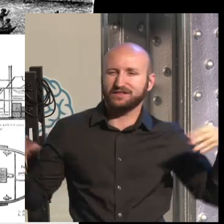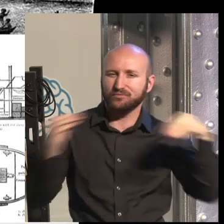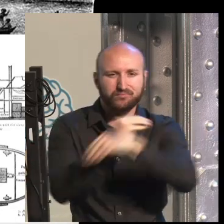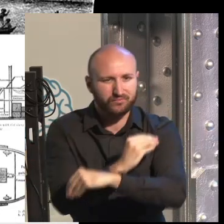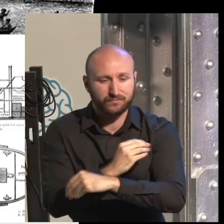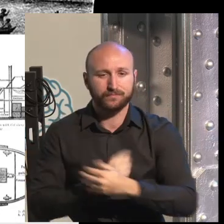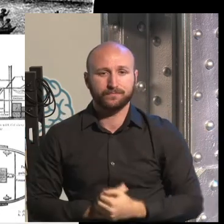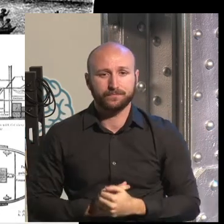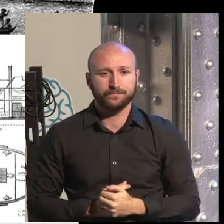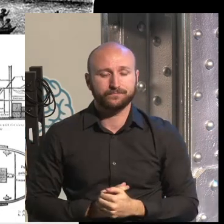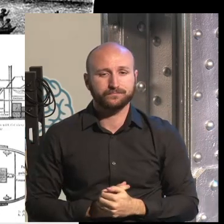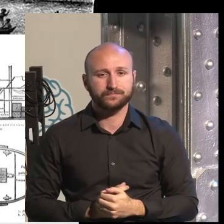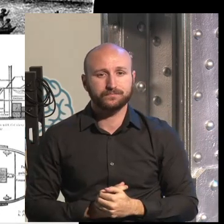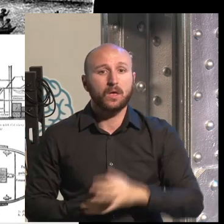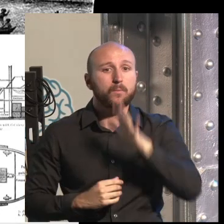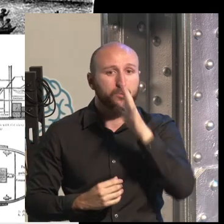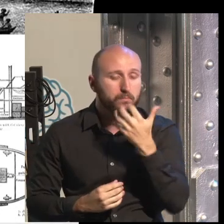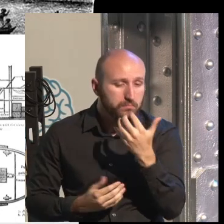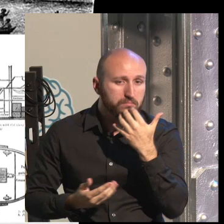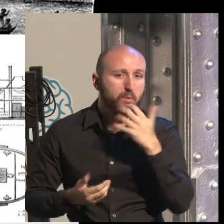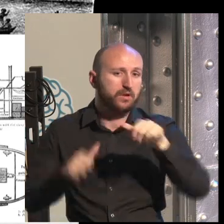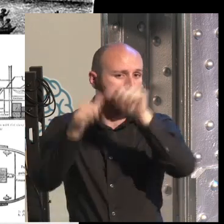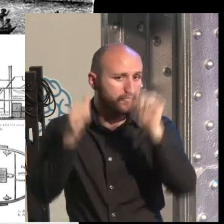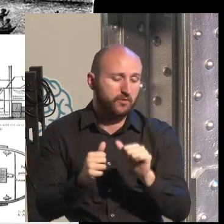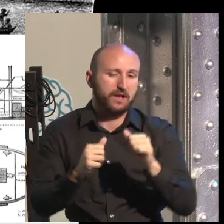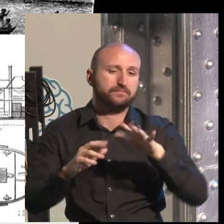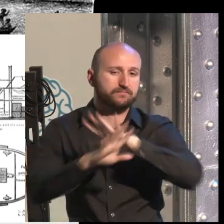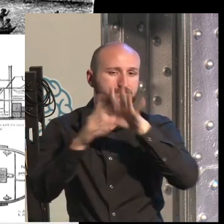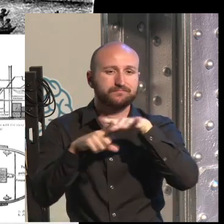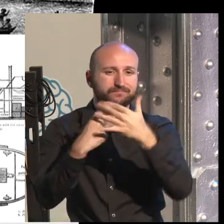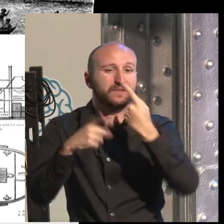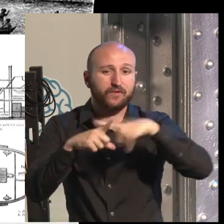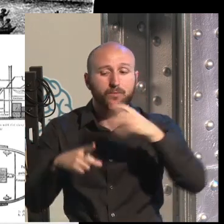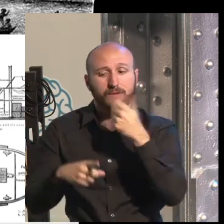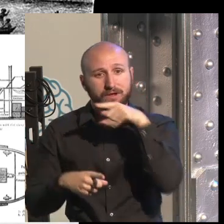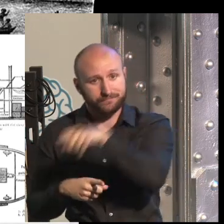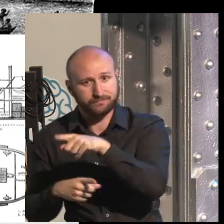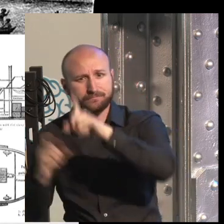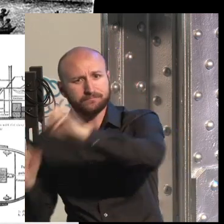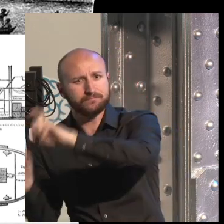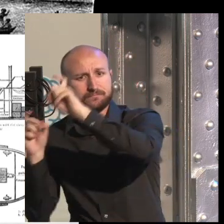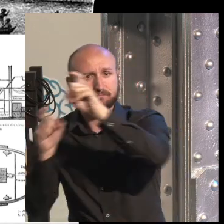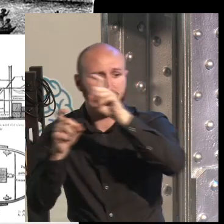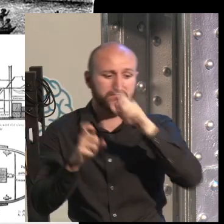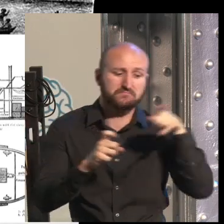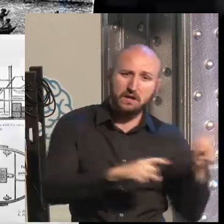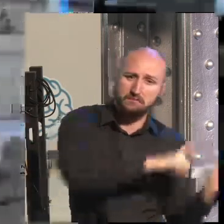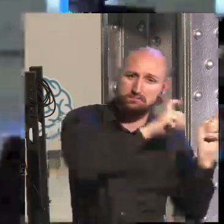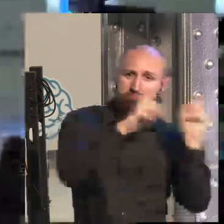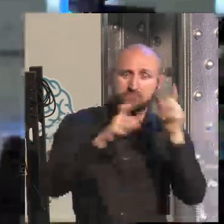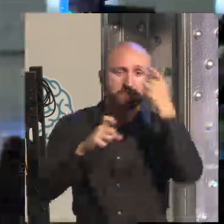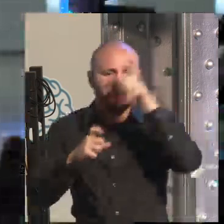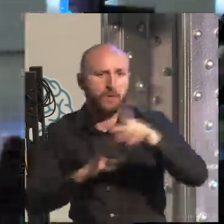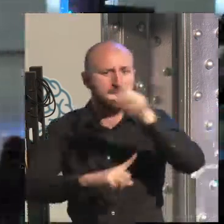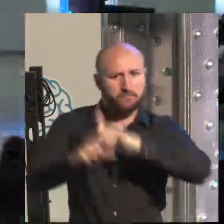mismos fenómenos reaccionaron de forma diferente. Darwin viajó, los dos fueron grandes viajeros. Parece que para